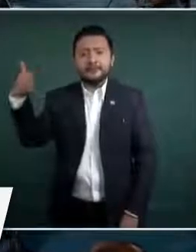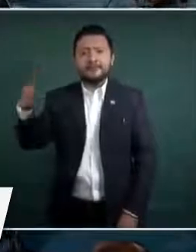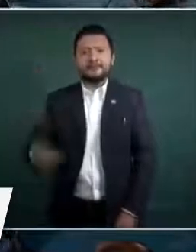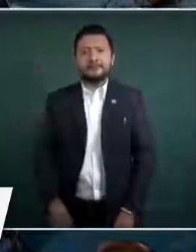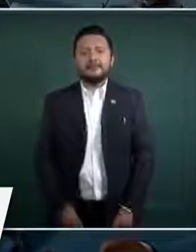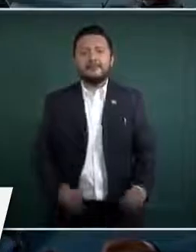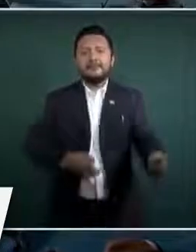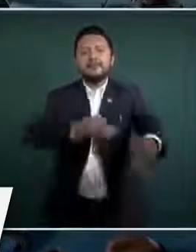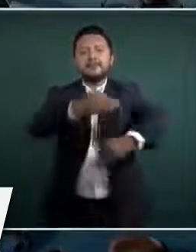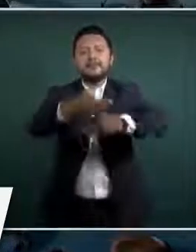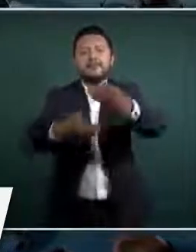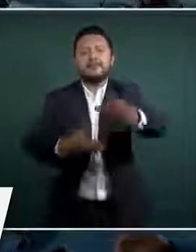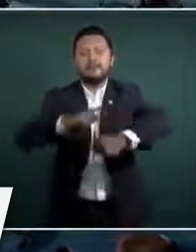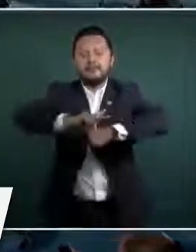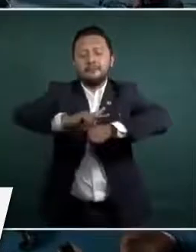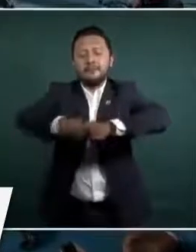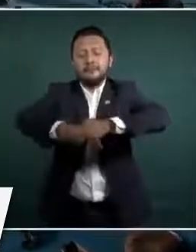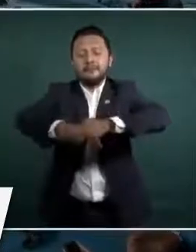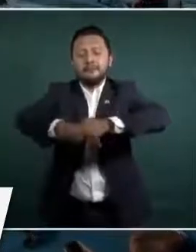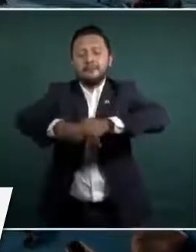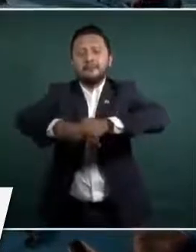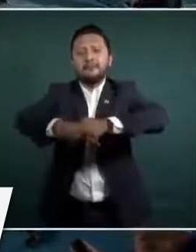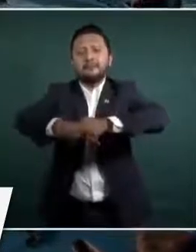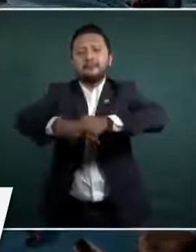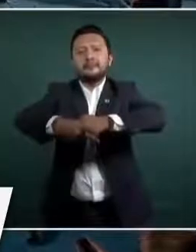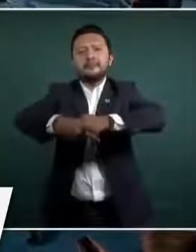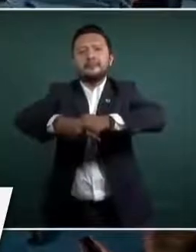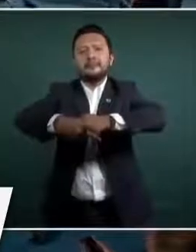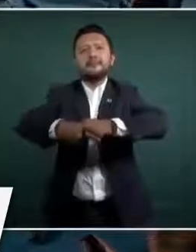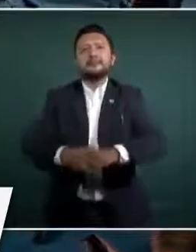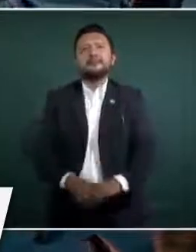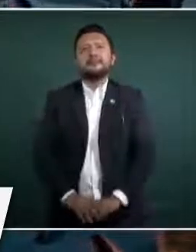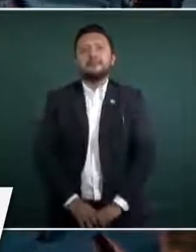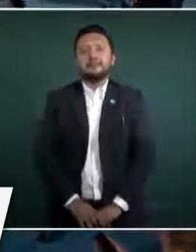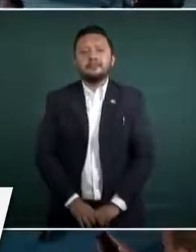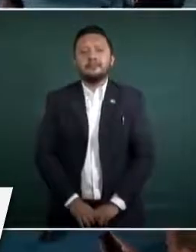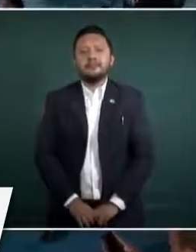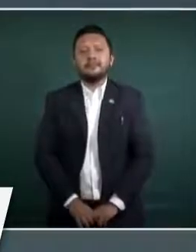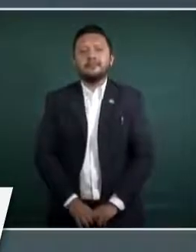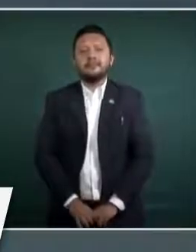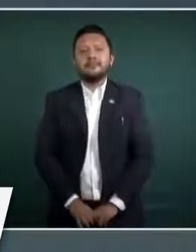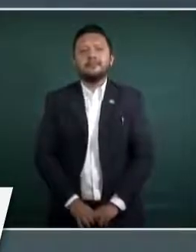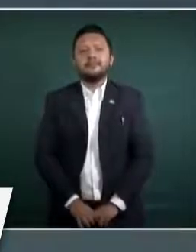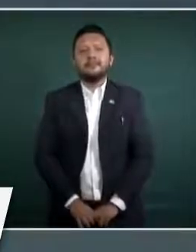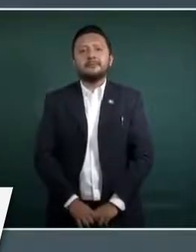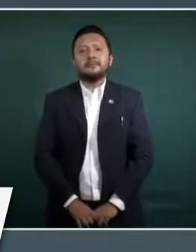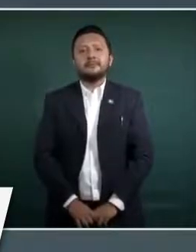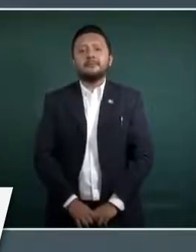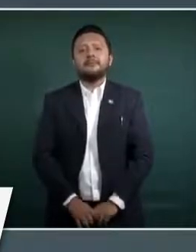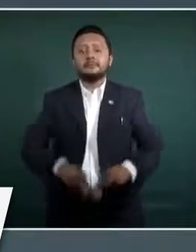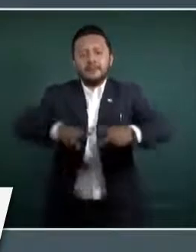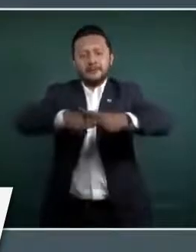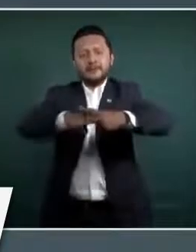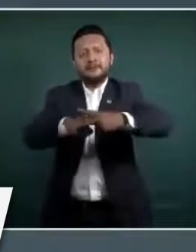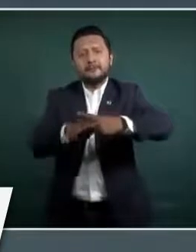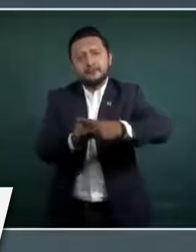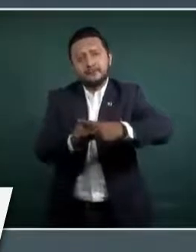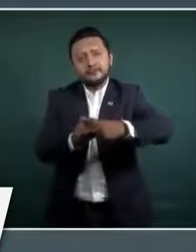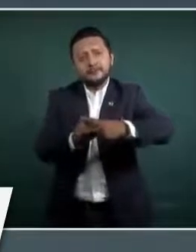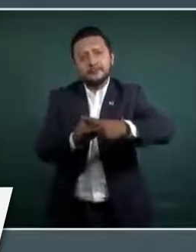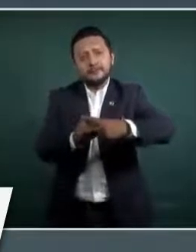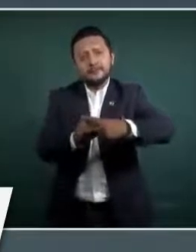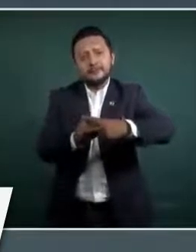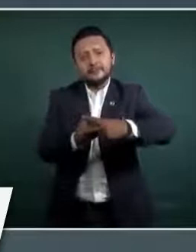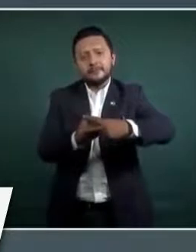a todo el país. Desde luego, vamos a iniciar esta conferencia